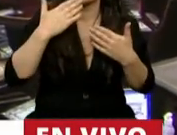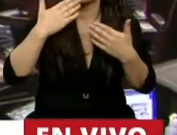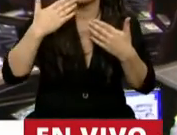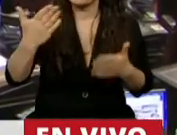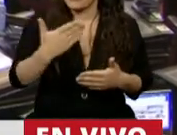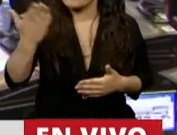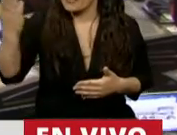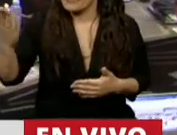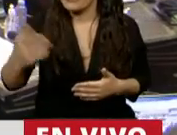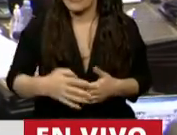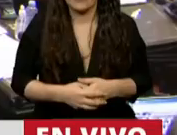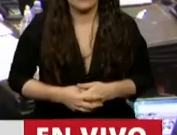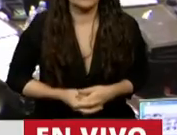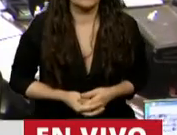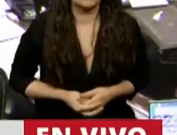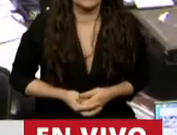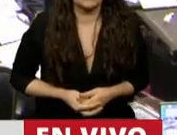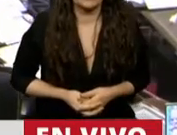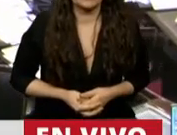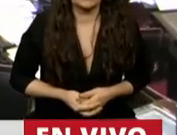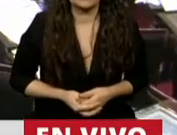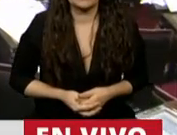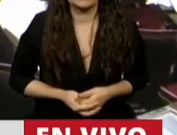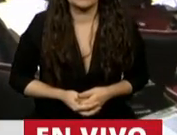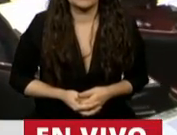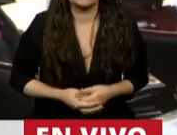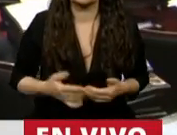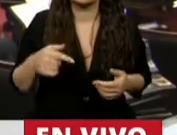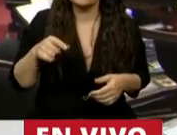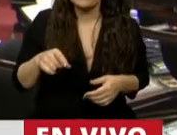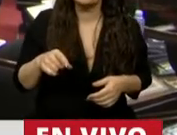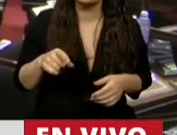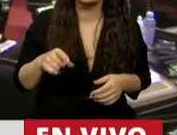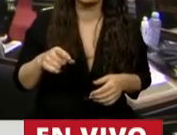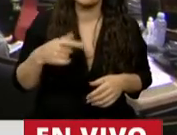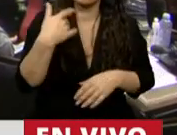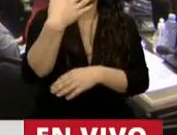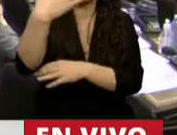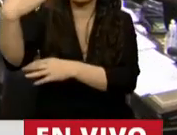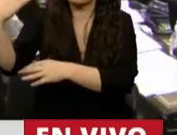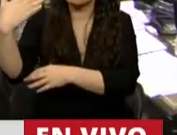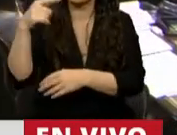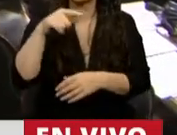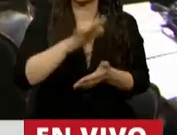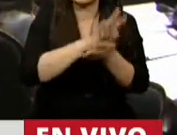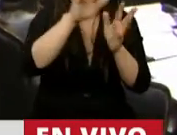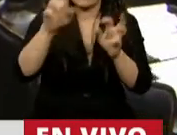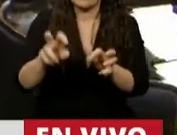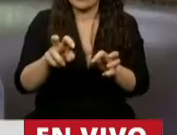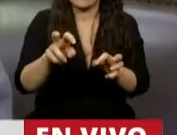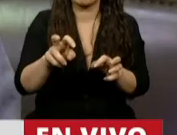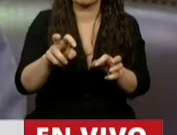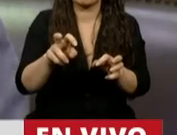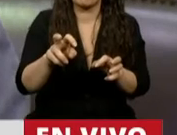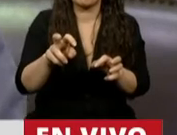presidente tras escuchar tantas intervenciones sobre este tema que hicieron